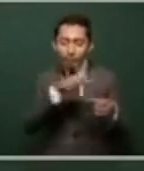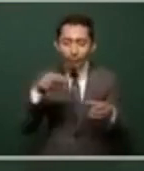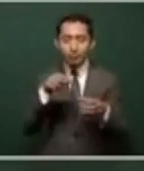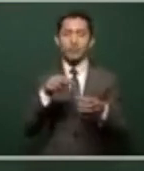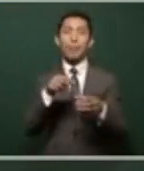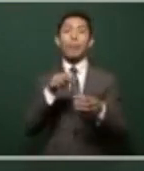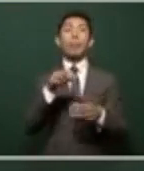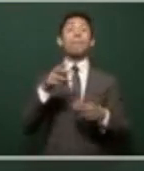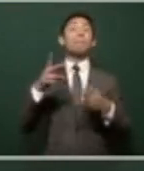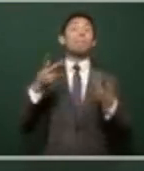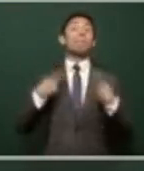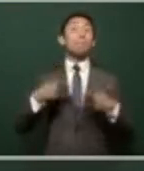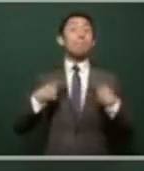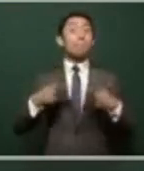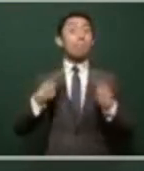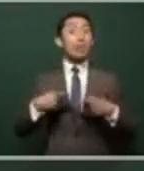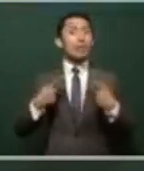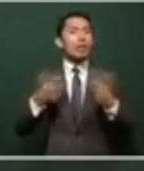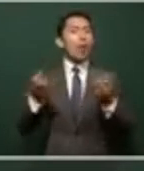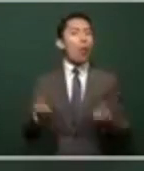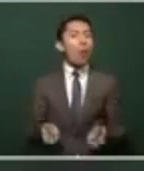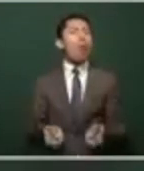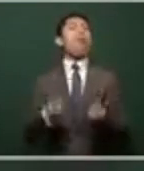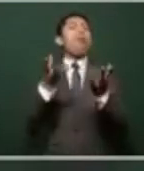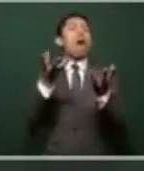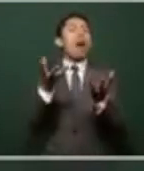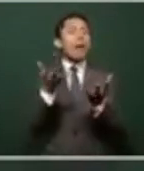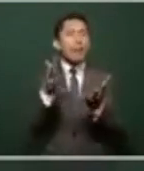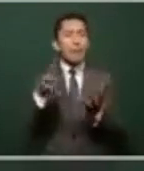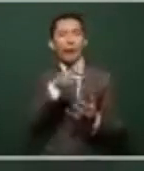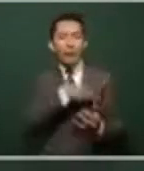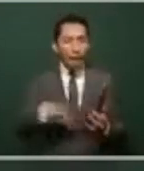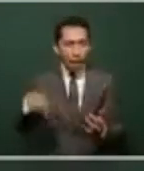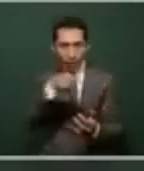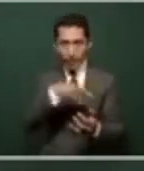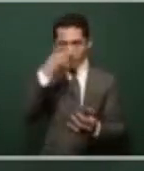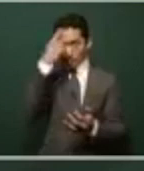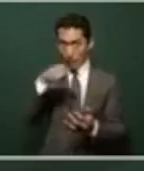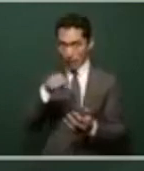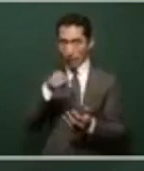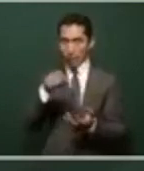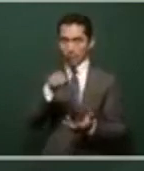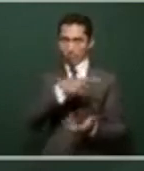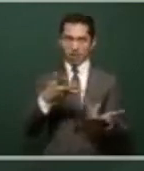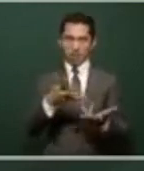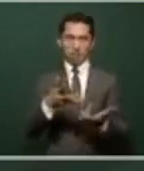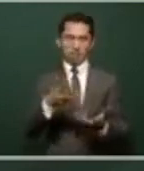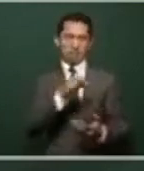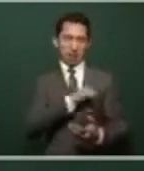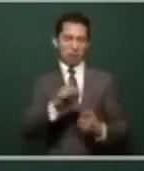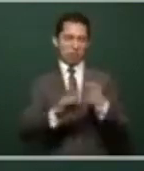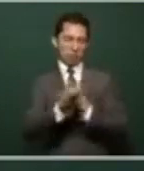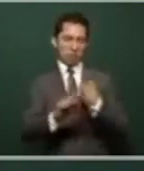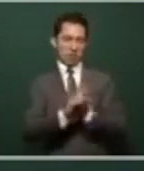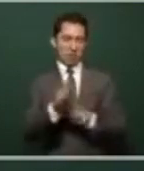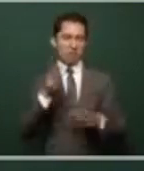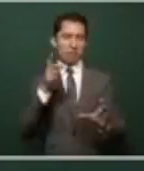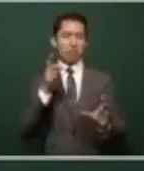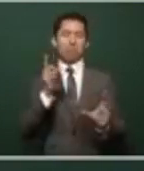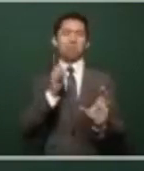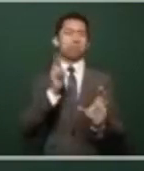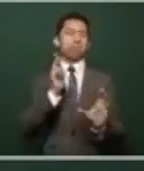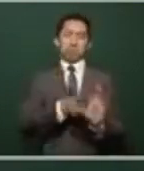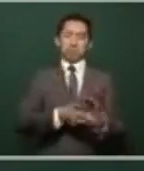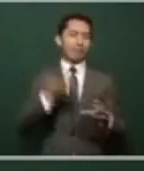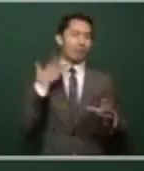número de habitantes que pueden representar base social a este fenómeno delictivo es muy difícil saber. Es una